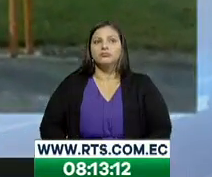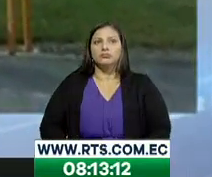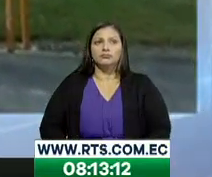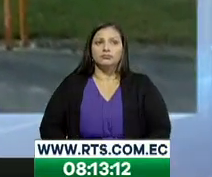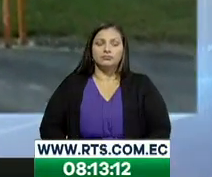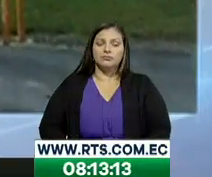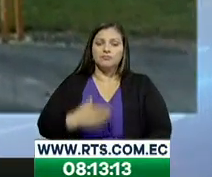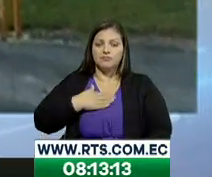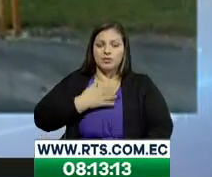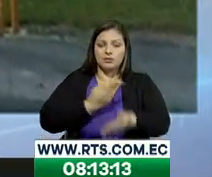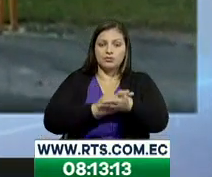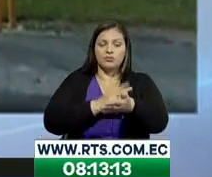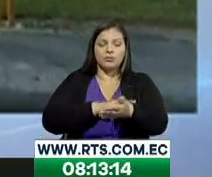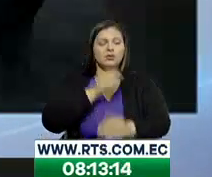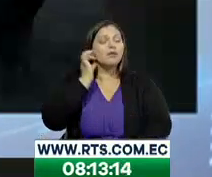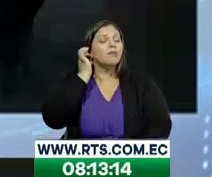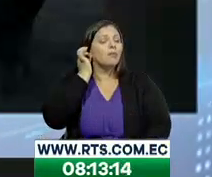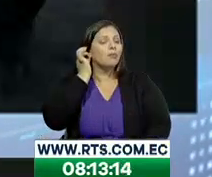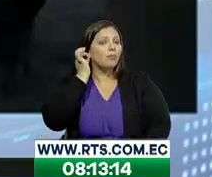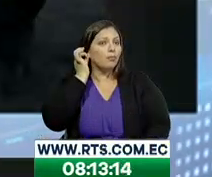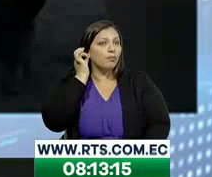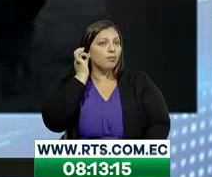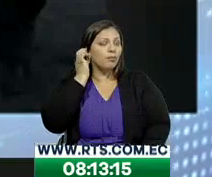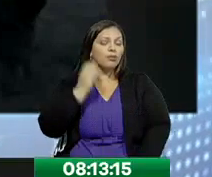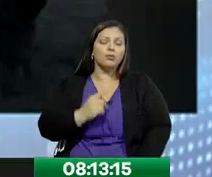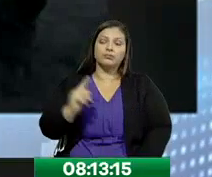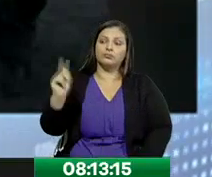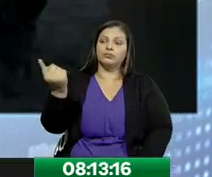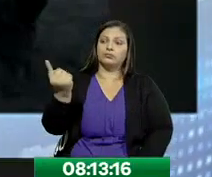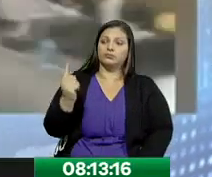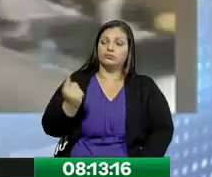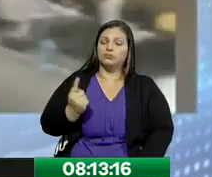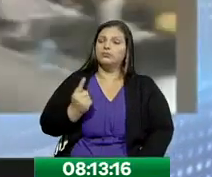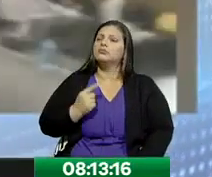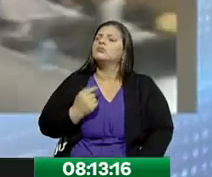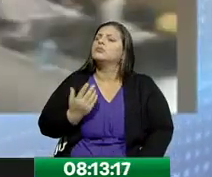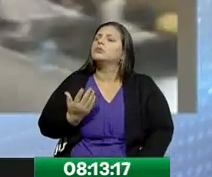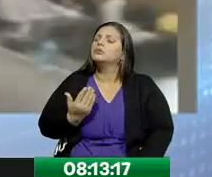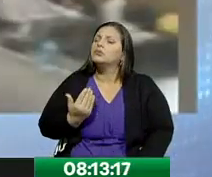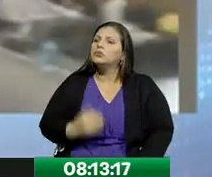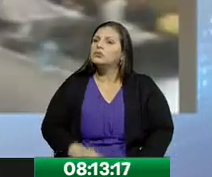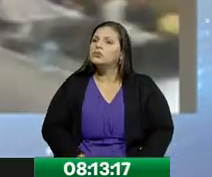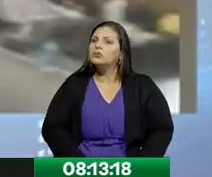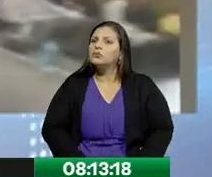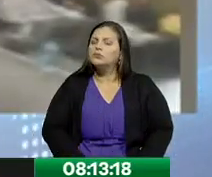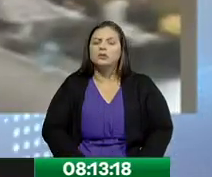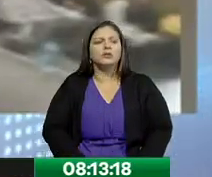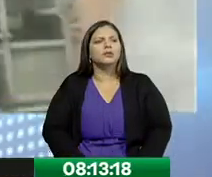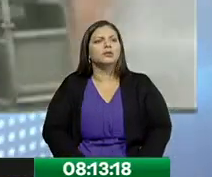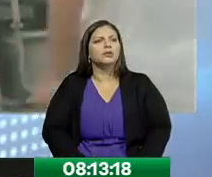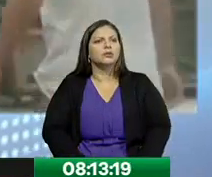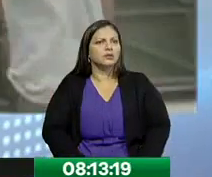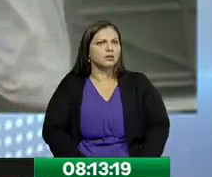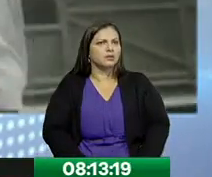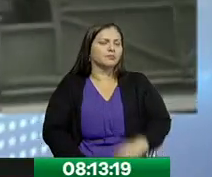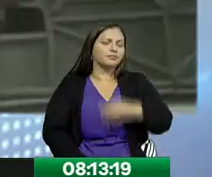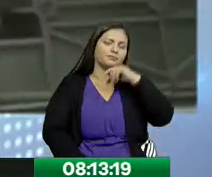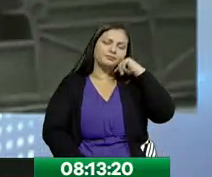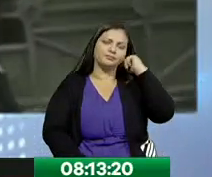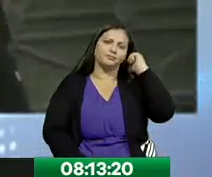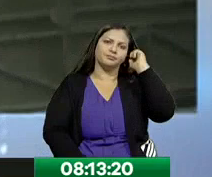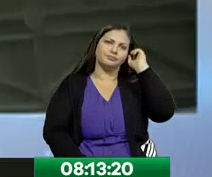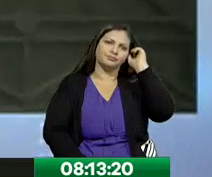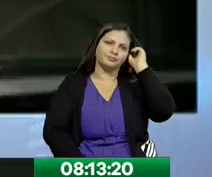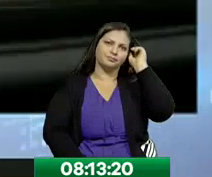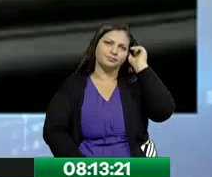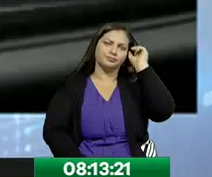sobrina mía, ahí habló conmigo y me dijo que yo se encargara. No se preocupe que yo lo voy a ayudar. Entonces ahí la chica que